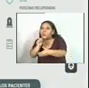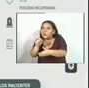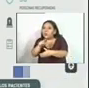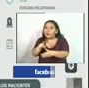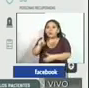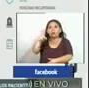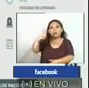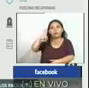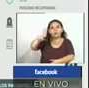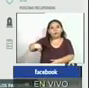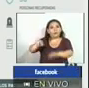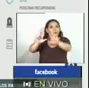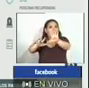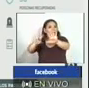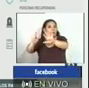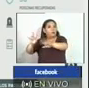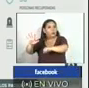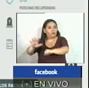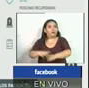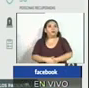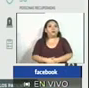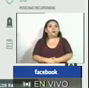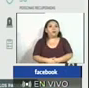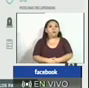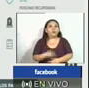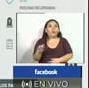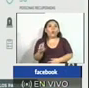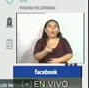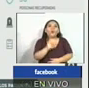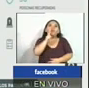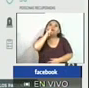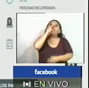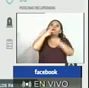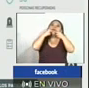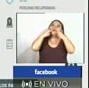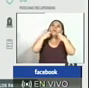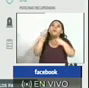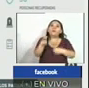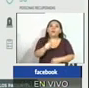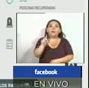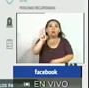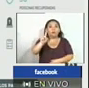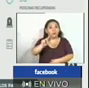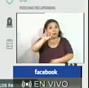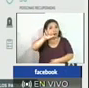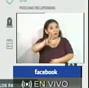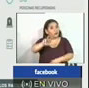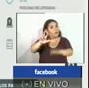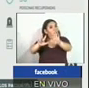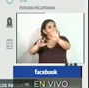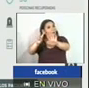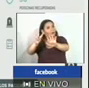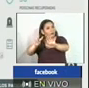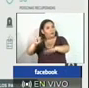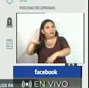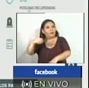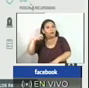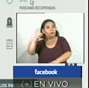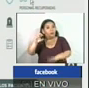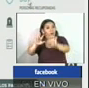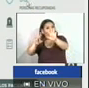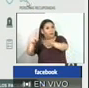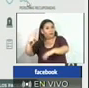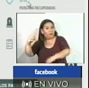10,875. El número de pruebas que ha practicado El Salvador, 317,809. Los